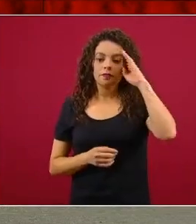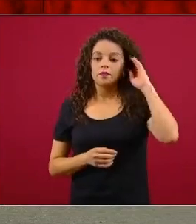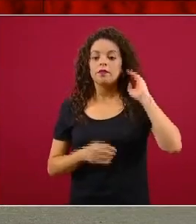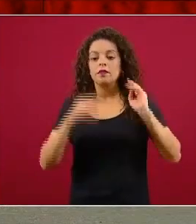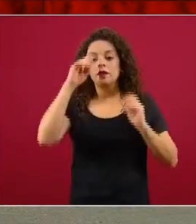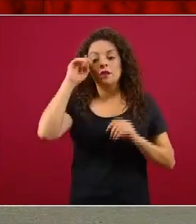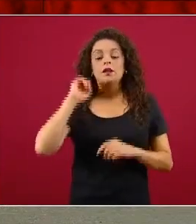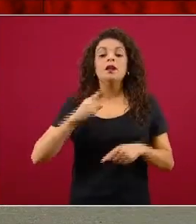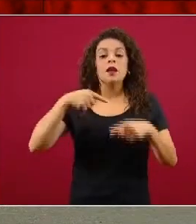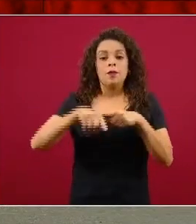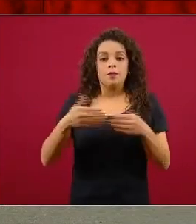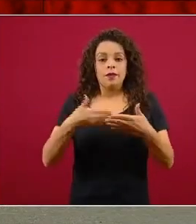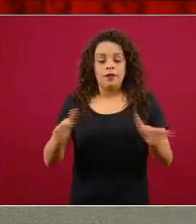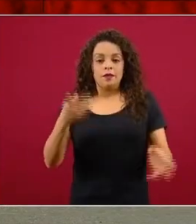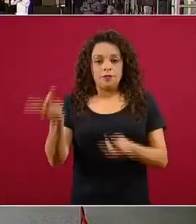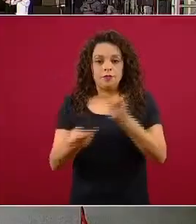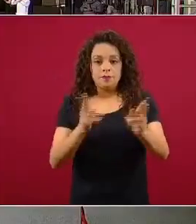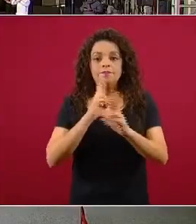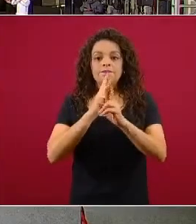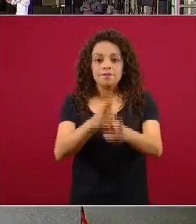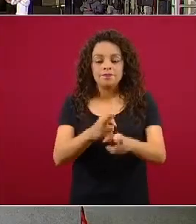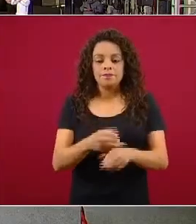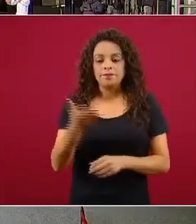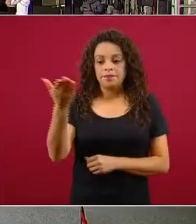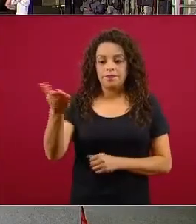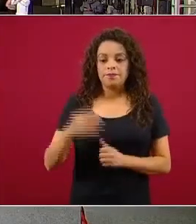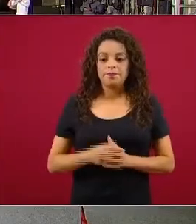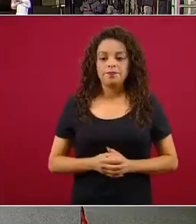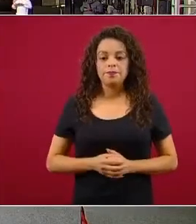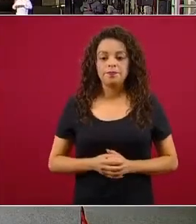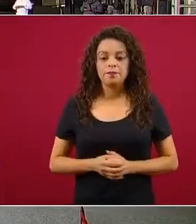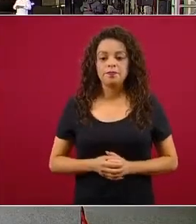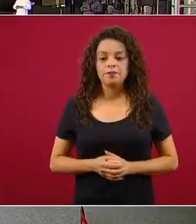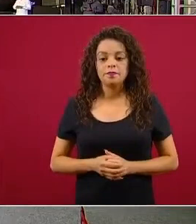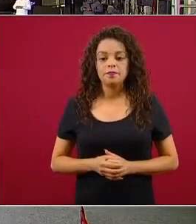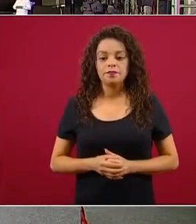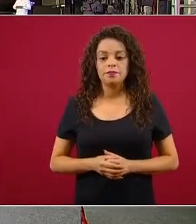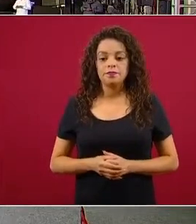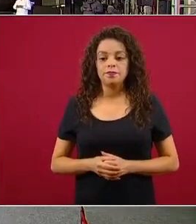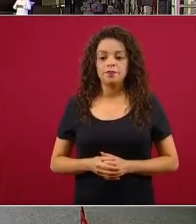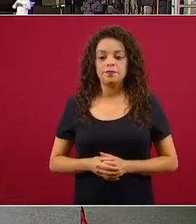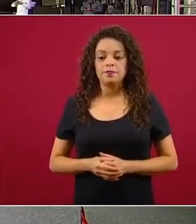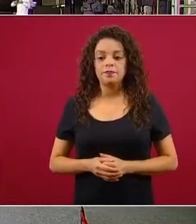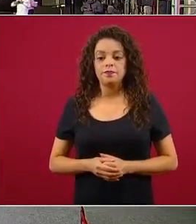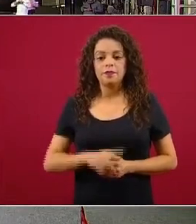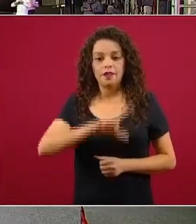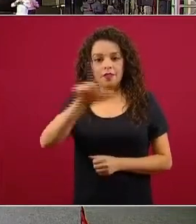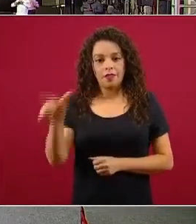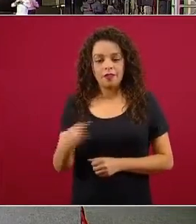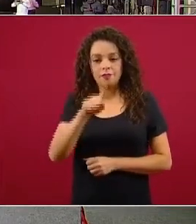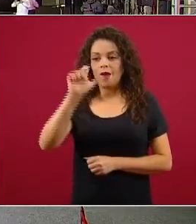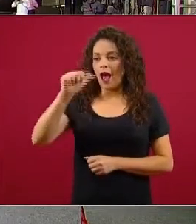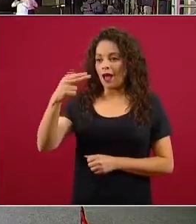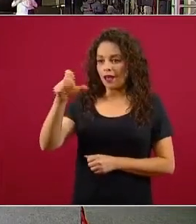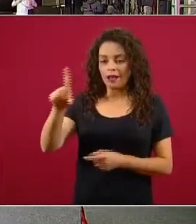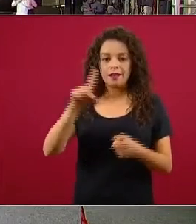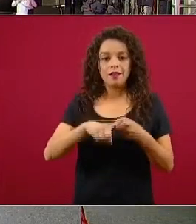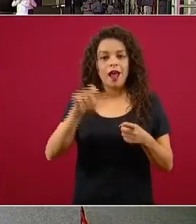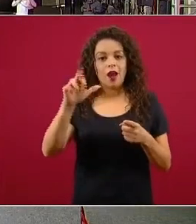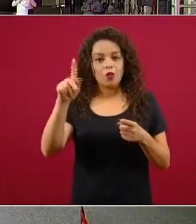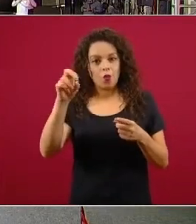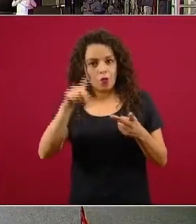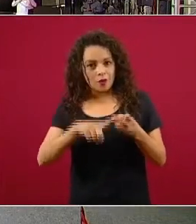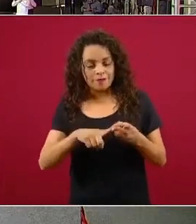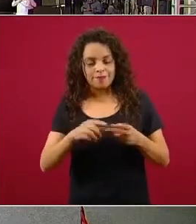palabra a Liliana Noble de Pulso Saludable, luego aquí Arturo Contreras de Pie de